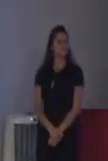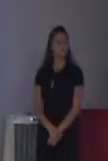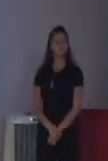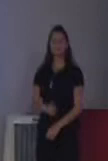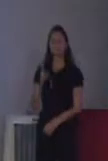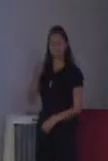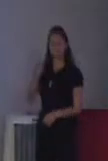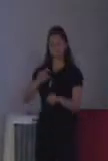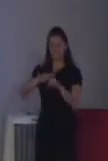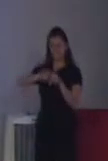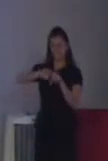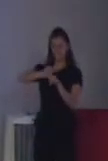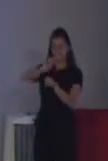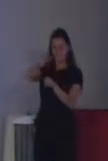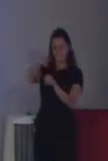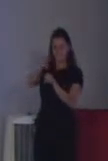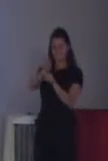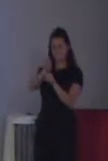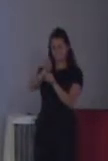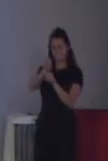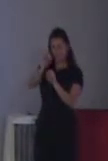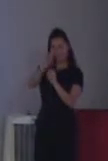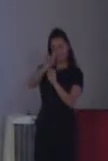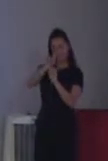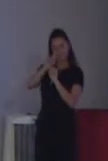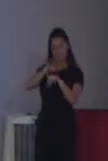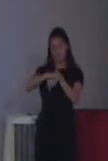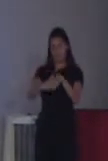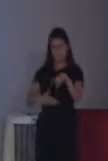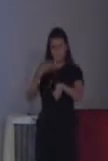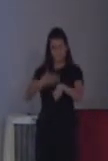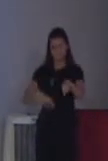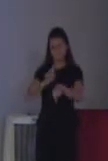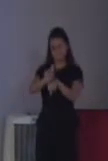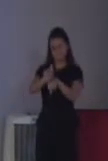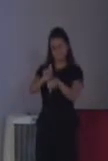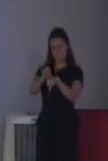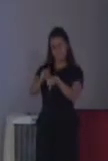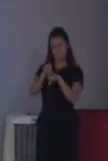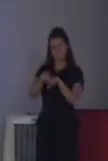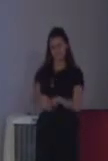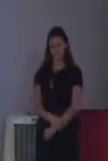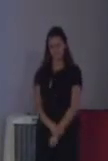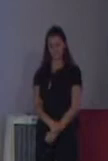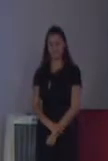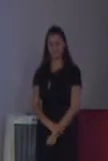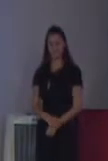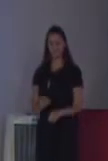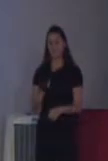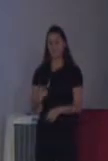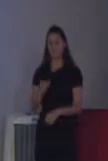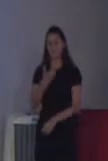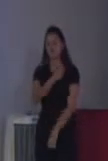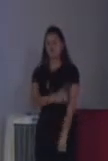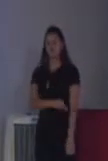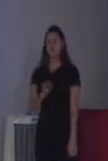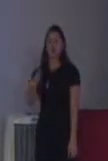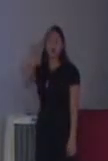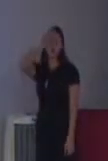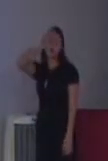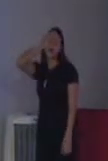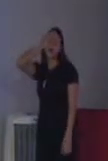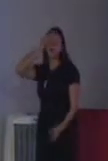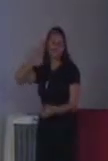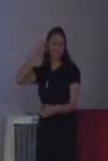Tenían un garfio, ¿no? Muchos. Sí, o sea, eso quería decir que les faltaba una mano. No, un brazo. Tenían un parche, o sea